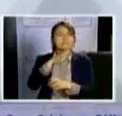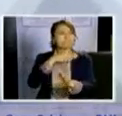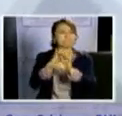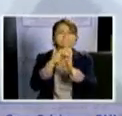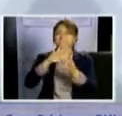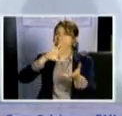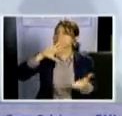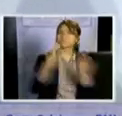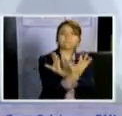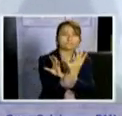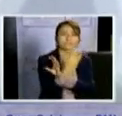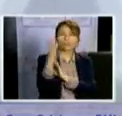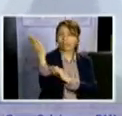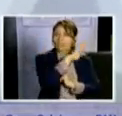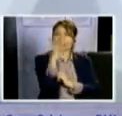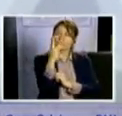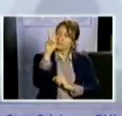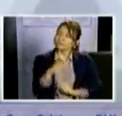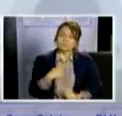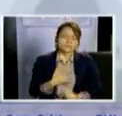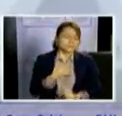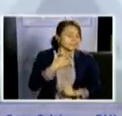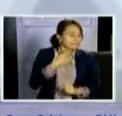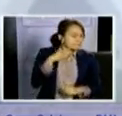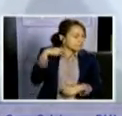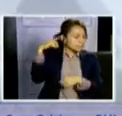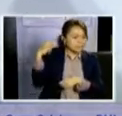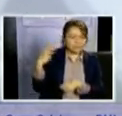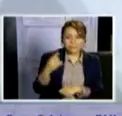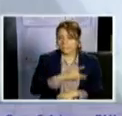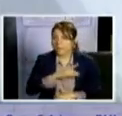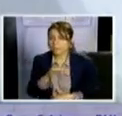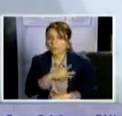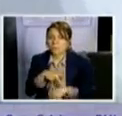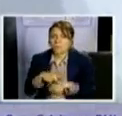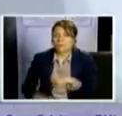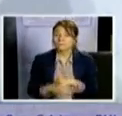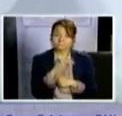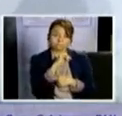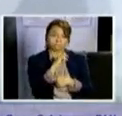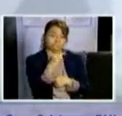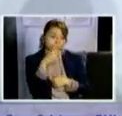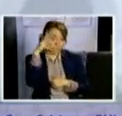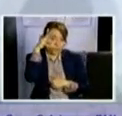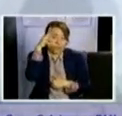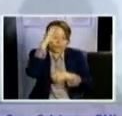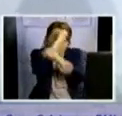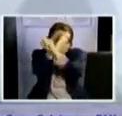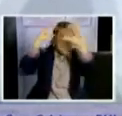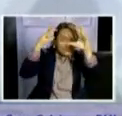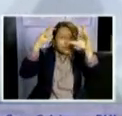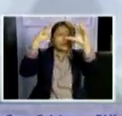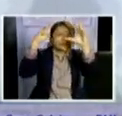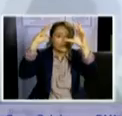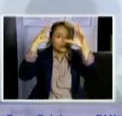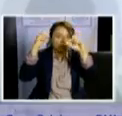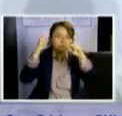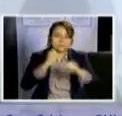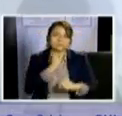presente. Él dijo algo muy importante, estar conscientes. Creo que ahí empieza, ahí